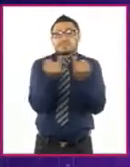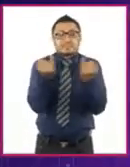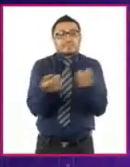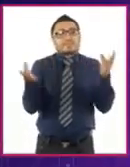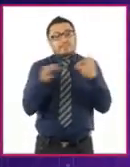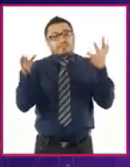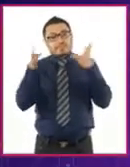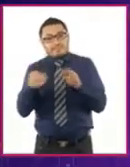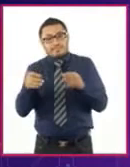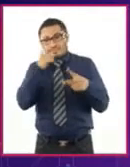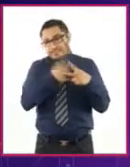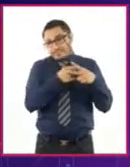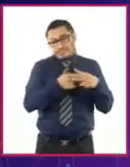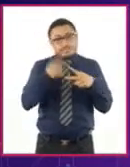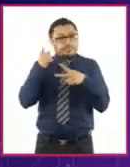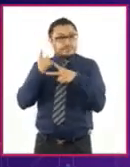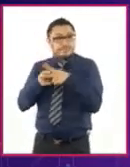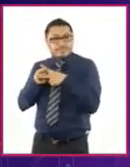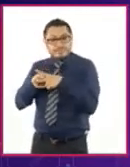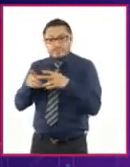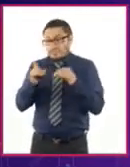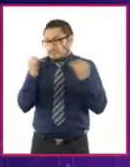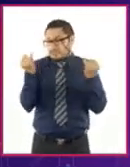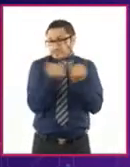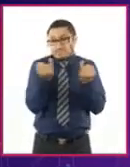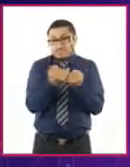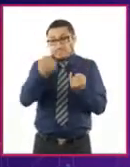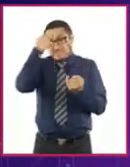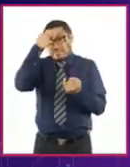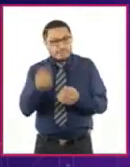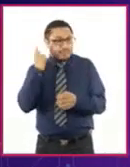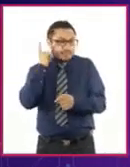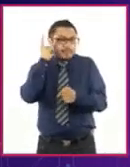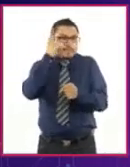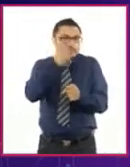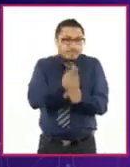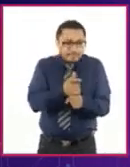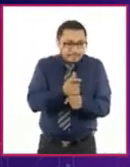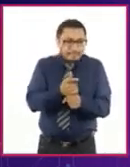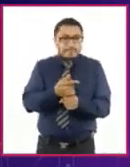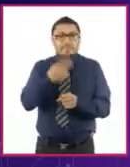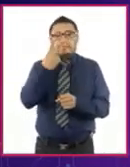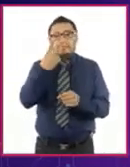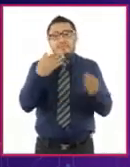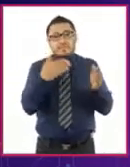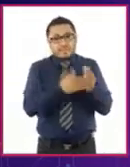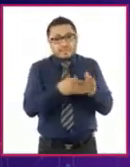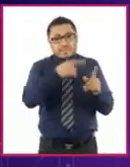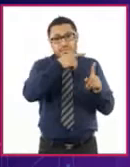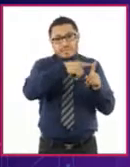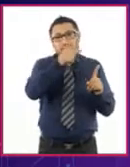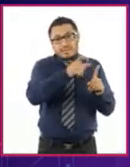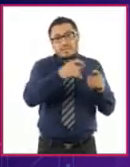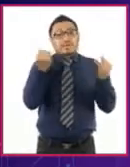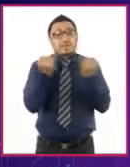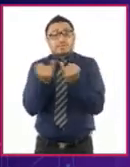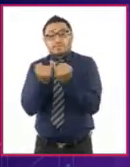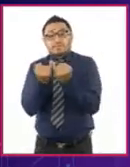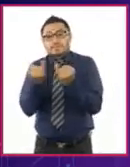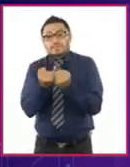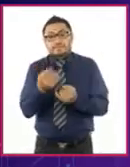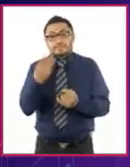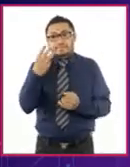expresiones algebraicas para obtener la ecuación 2,000 más x es igual